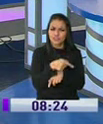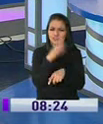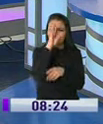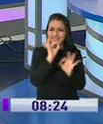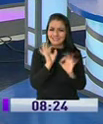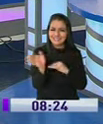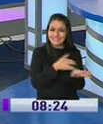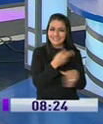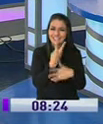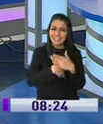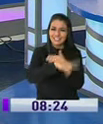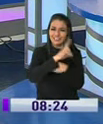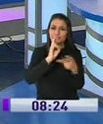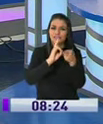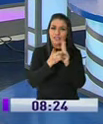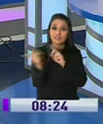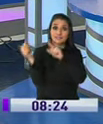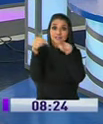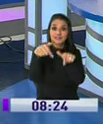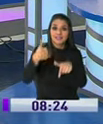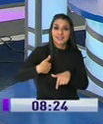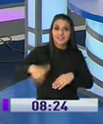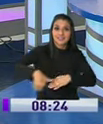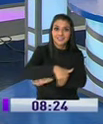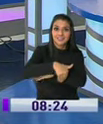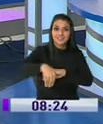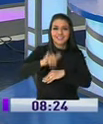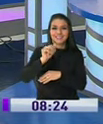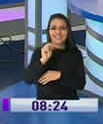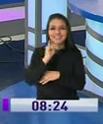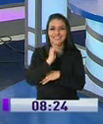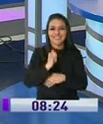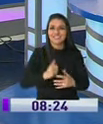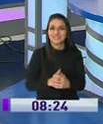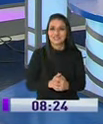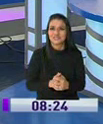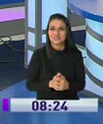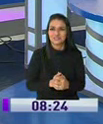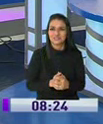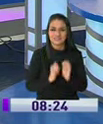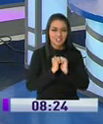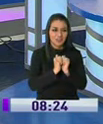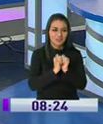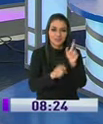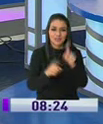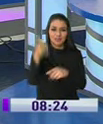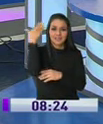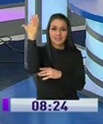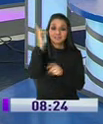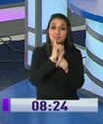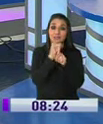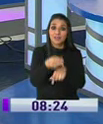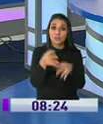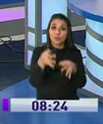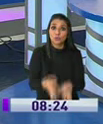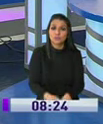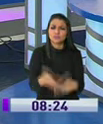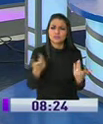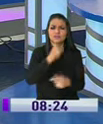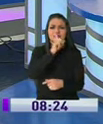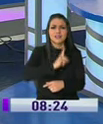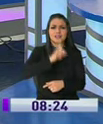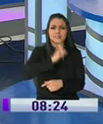Él vino desde Buenos Aires y la avenida Linca. Él estuvo en Salcedo, ¿no? Acompañando a algunos hinchas. Así es, estuvo en Salcedo acompañando a los